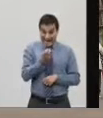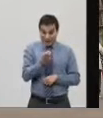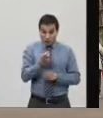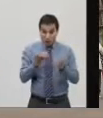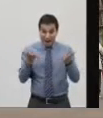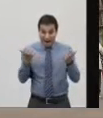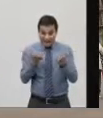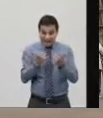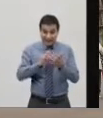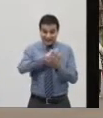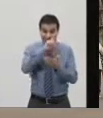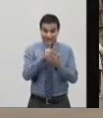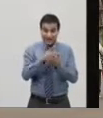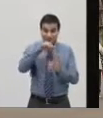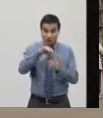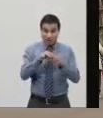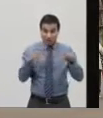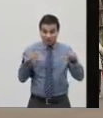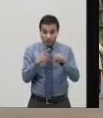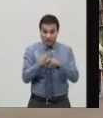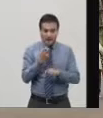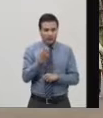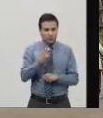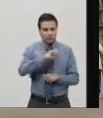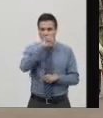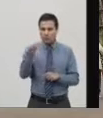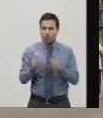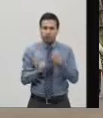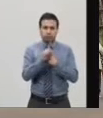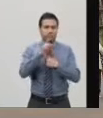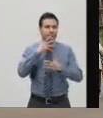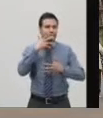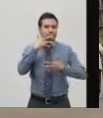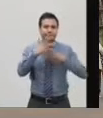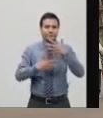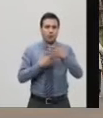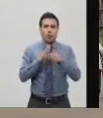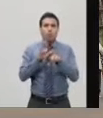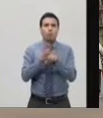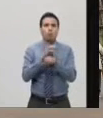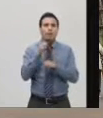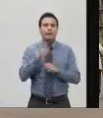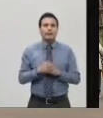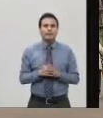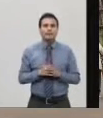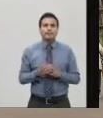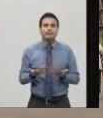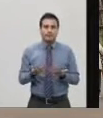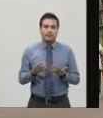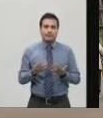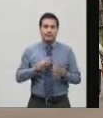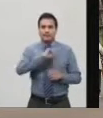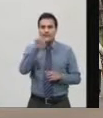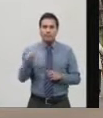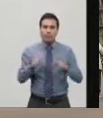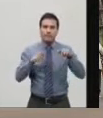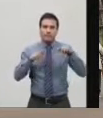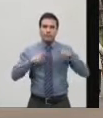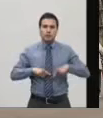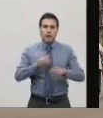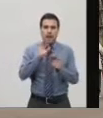la ley electoral tienen efectos colaterales, puesto que influyen en el elector de manera inequitativa. Es